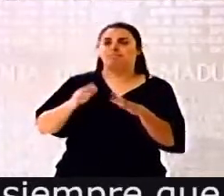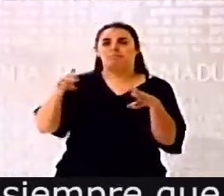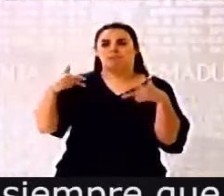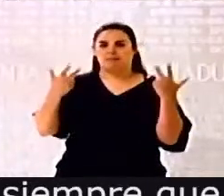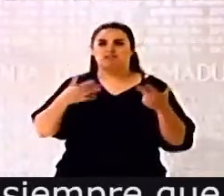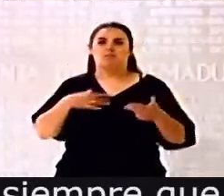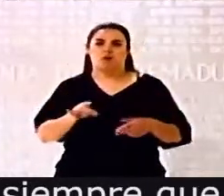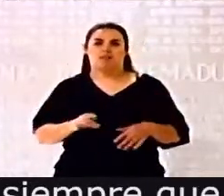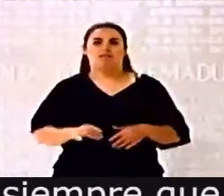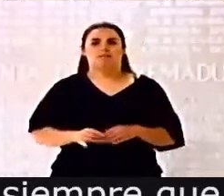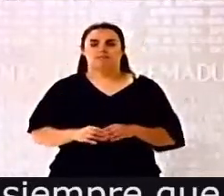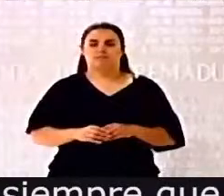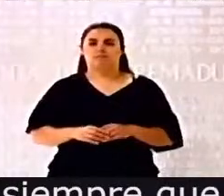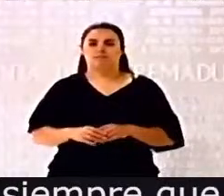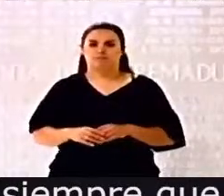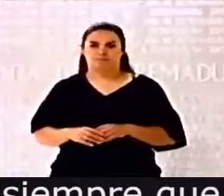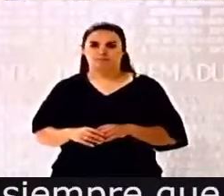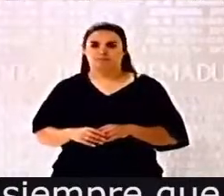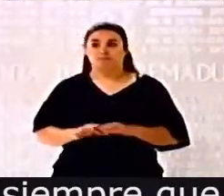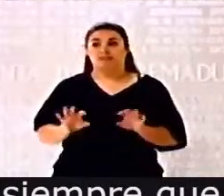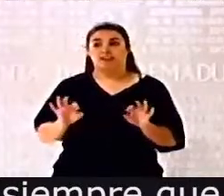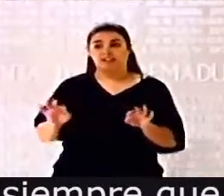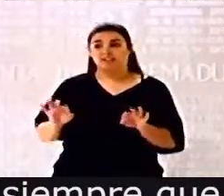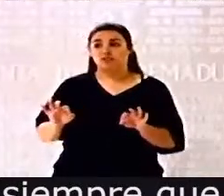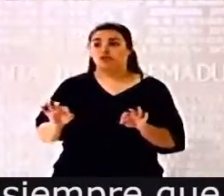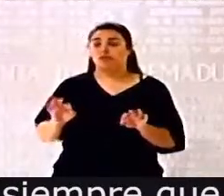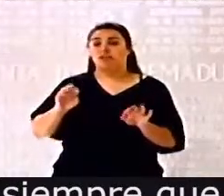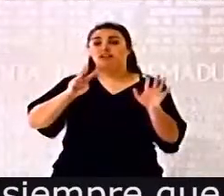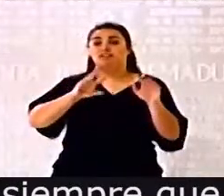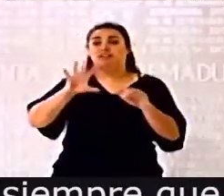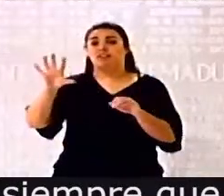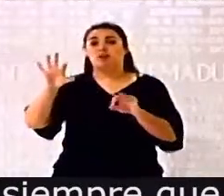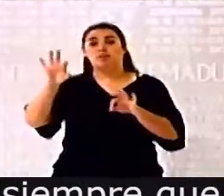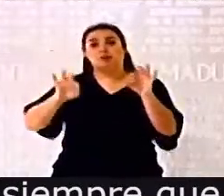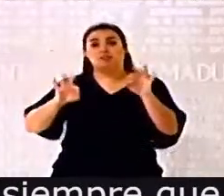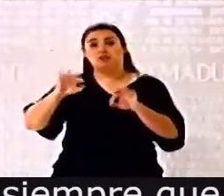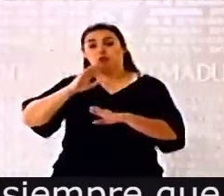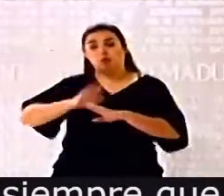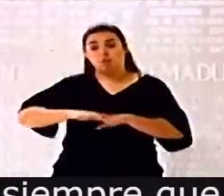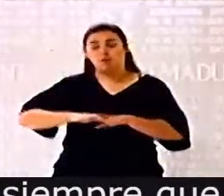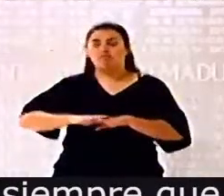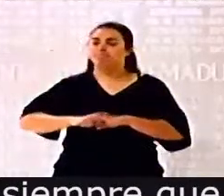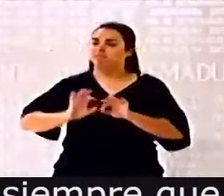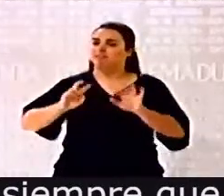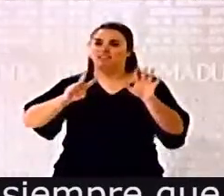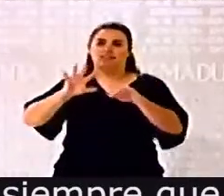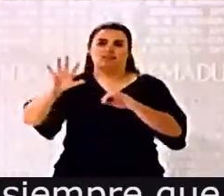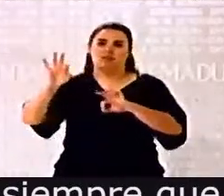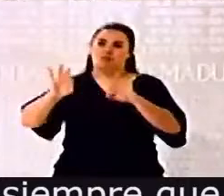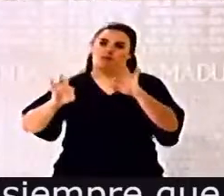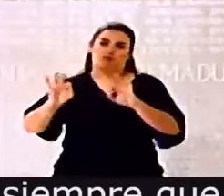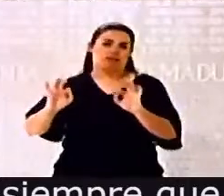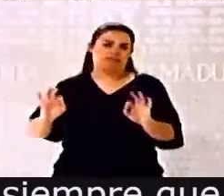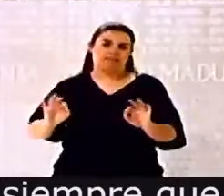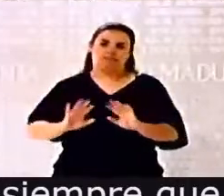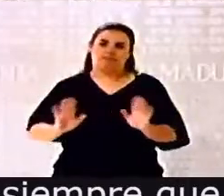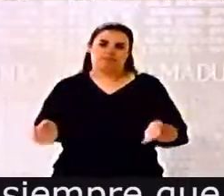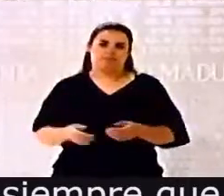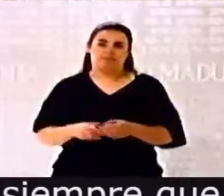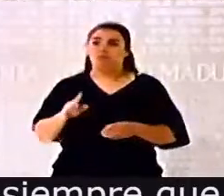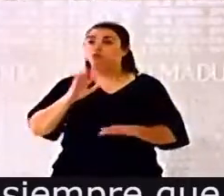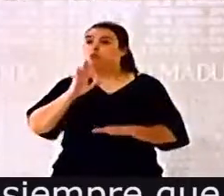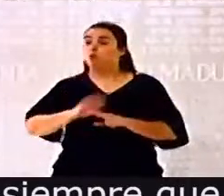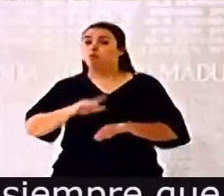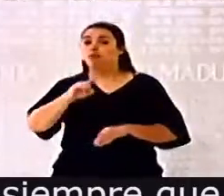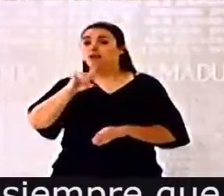social. ¿Eso lo cumple con el 75%? Pues será el 75% del aforo. ¿Eso lo cumple